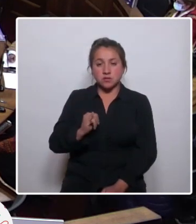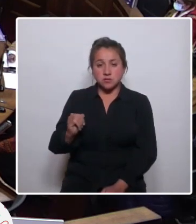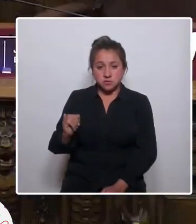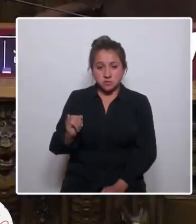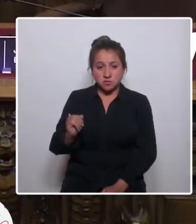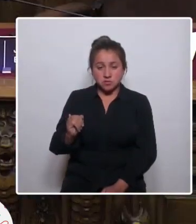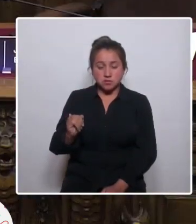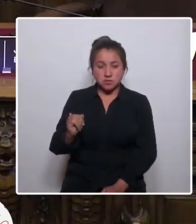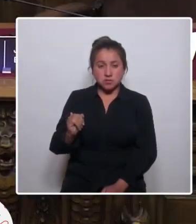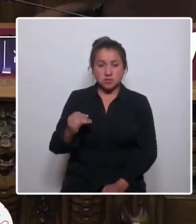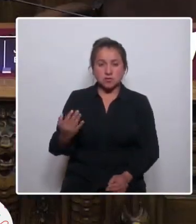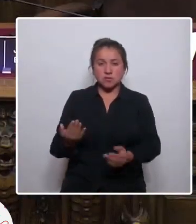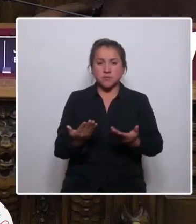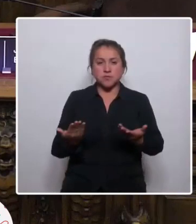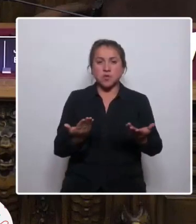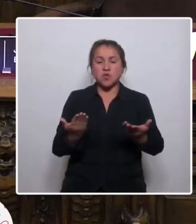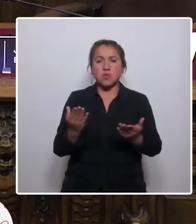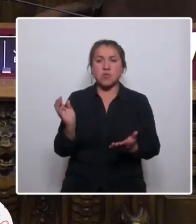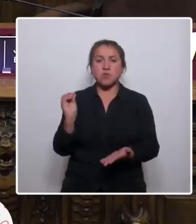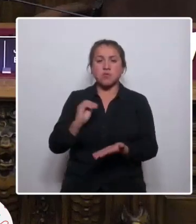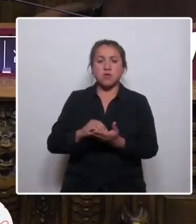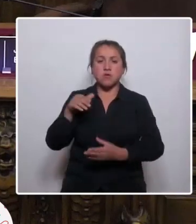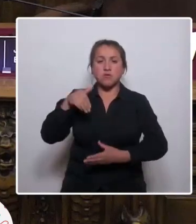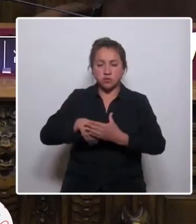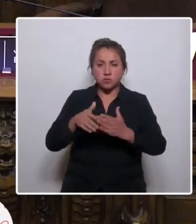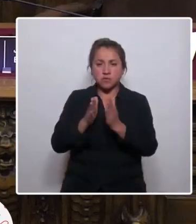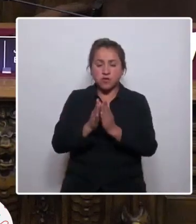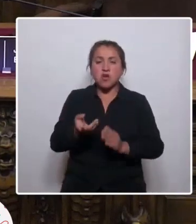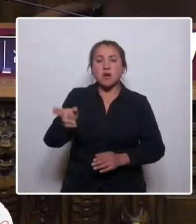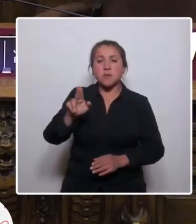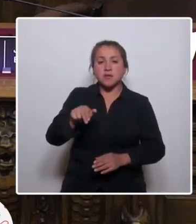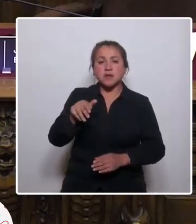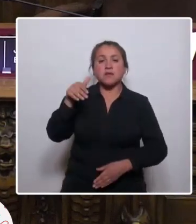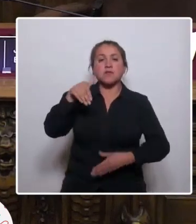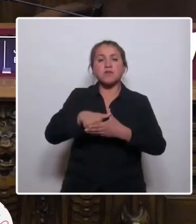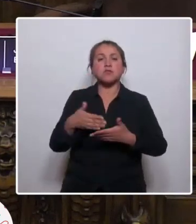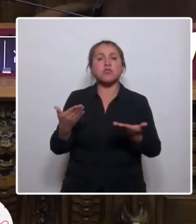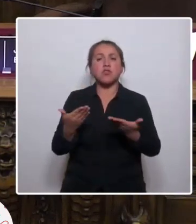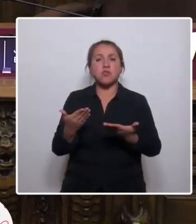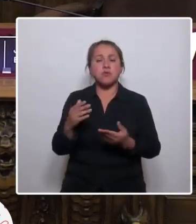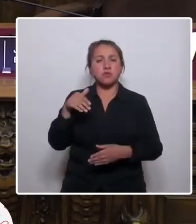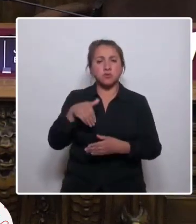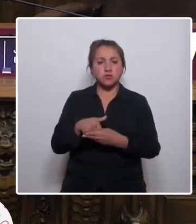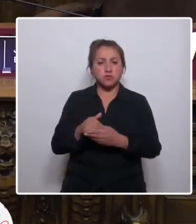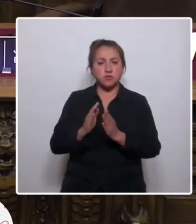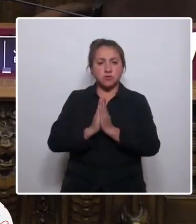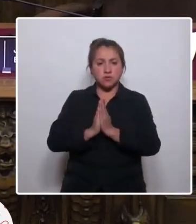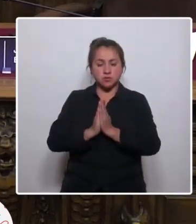Tenemos diferencia en cuanto a cómo registramos su voto. Si nos podría repetir cómo votó, por favor.